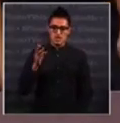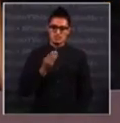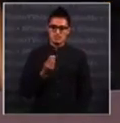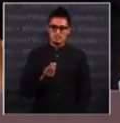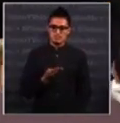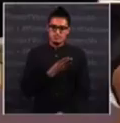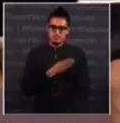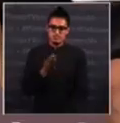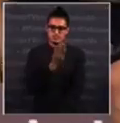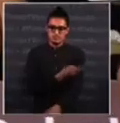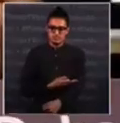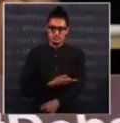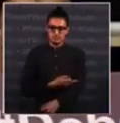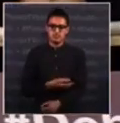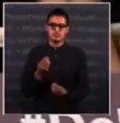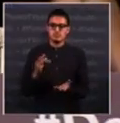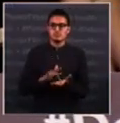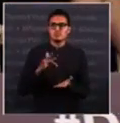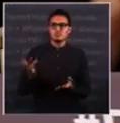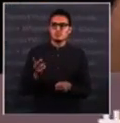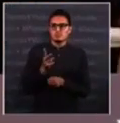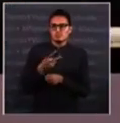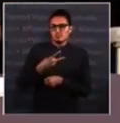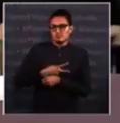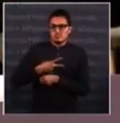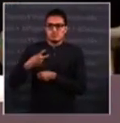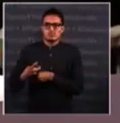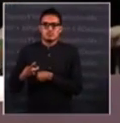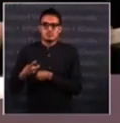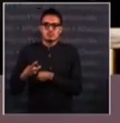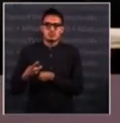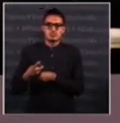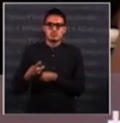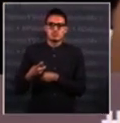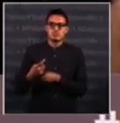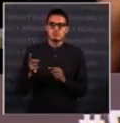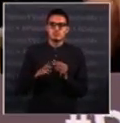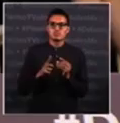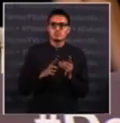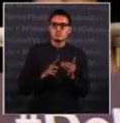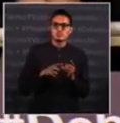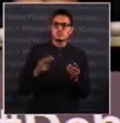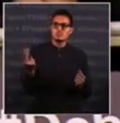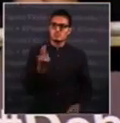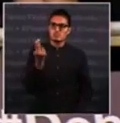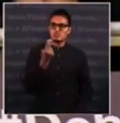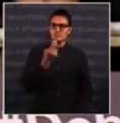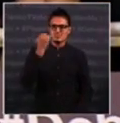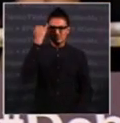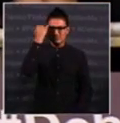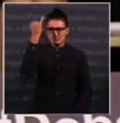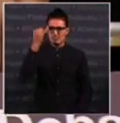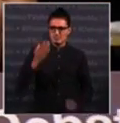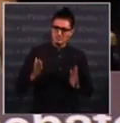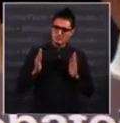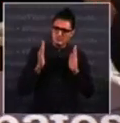y a todos. Agradecida de esta invitación, donde es necesario colocar las ideas. El